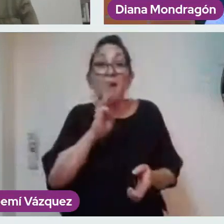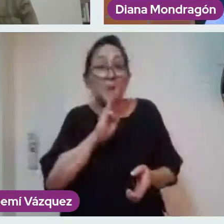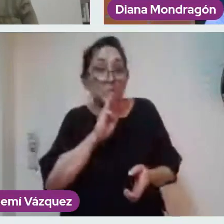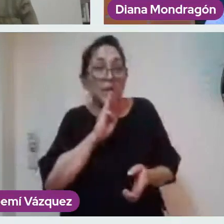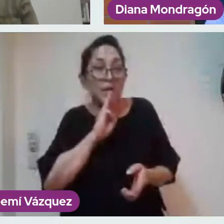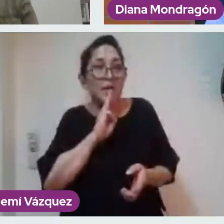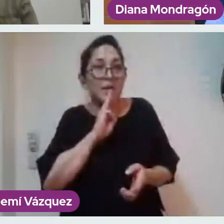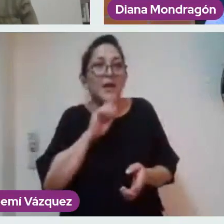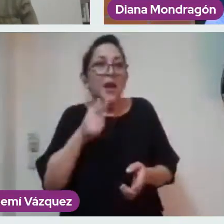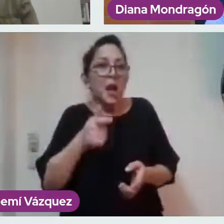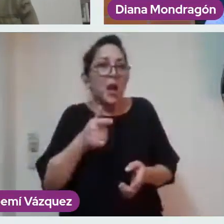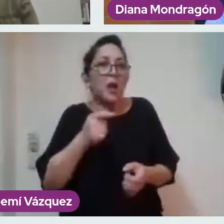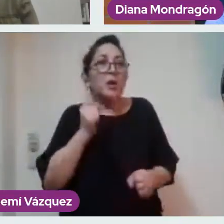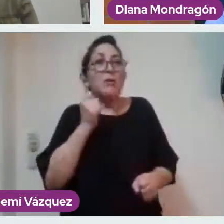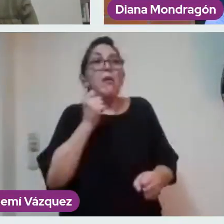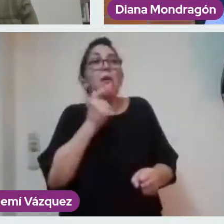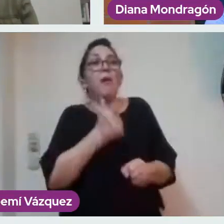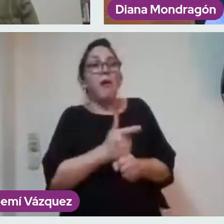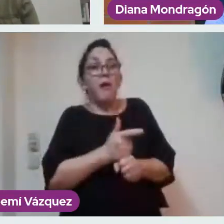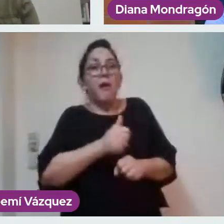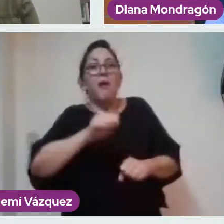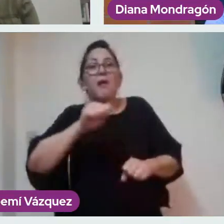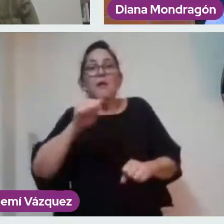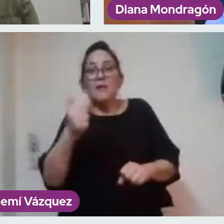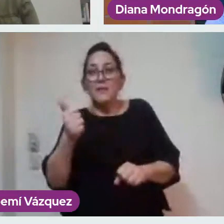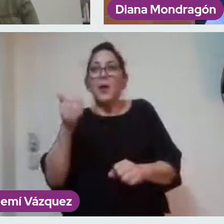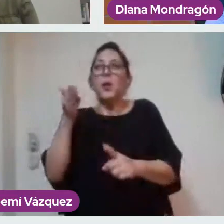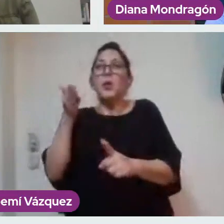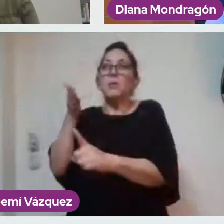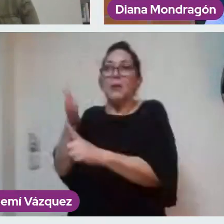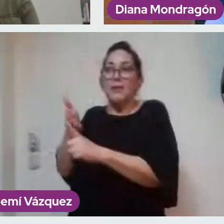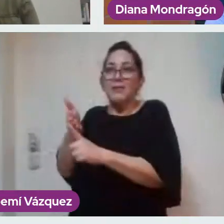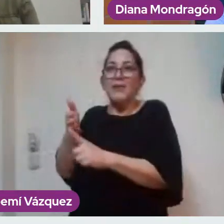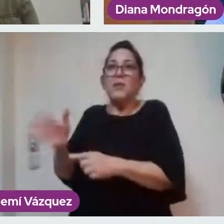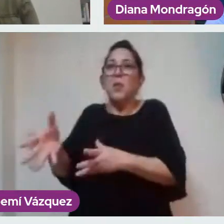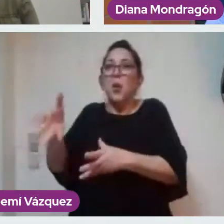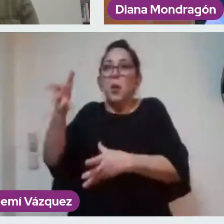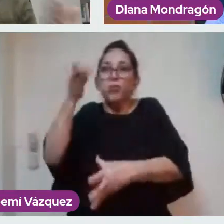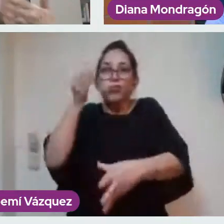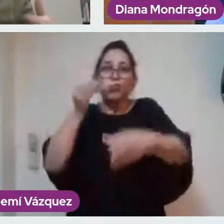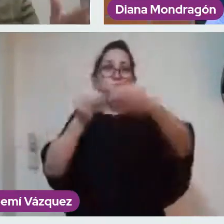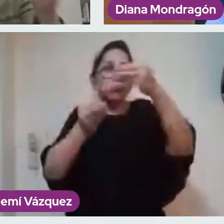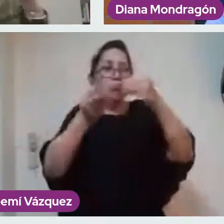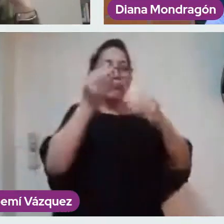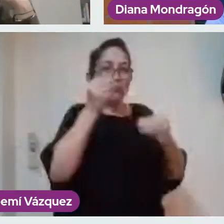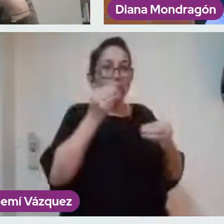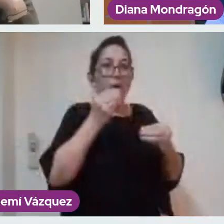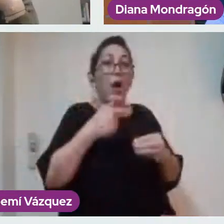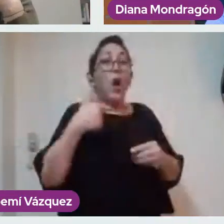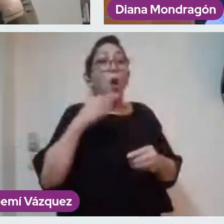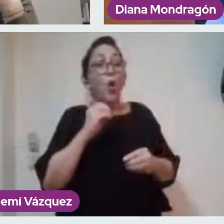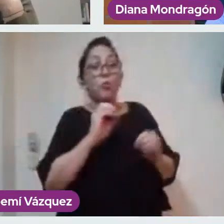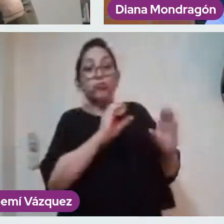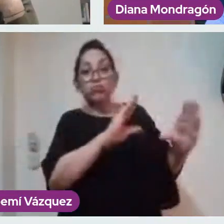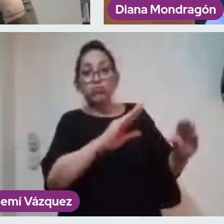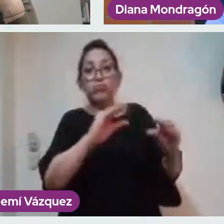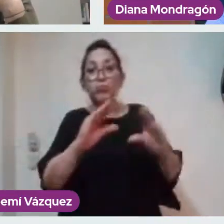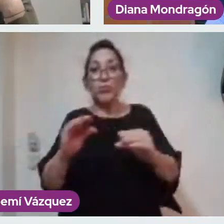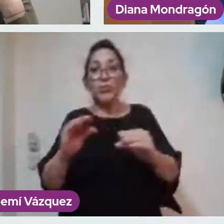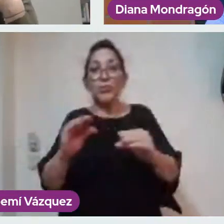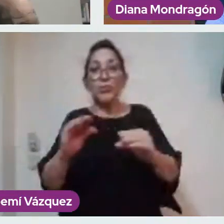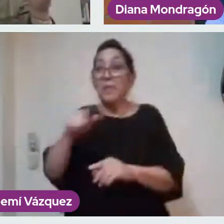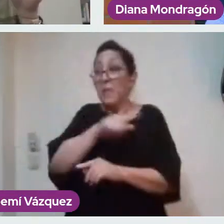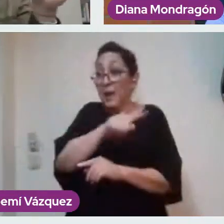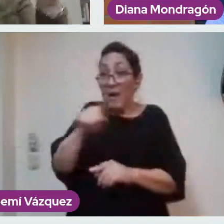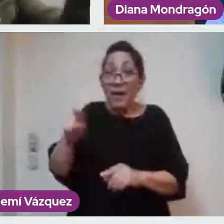perspectiva, con capacitación y aprendizaje, ¿no? A los padres, para entender muchas otras cosas que a lo mejor al